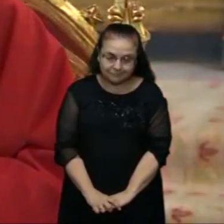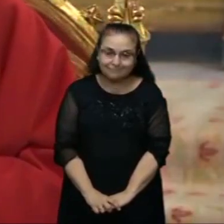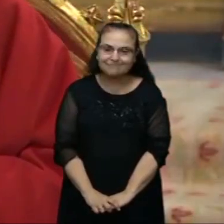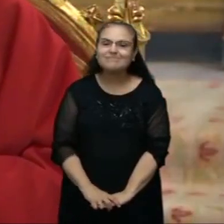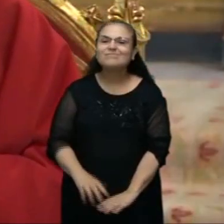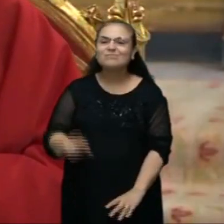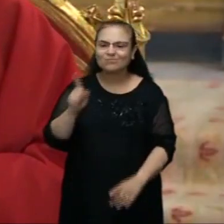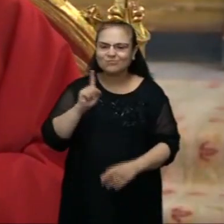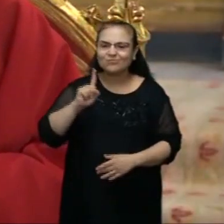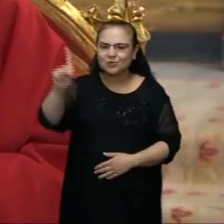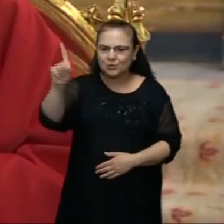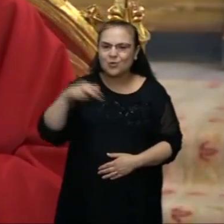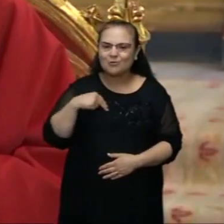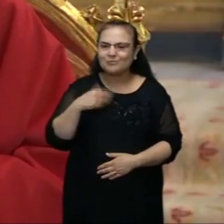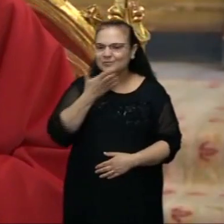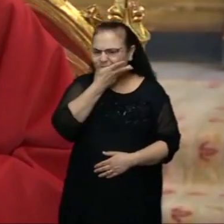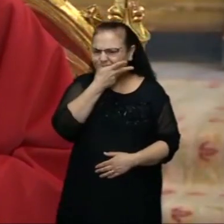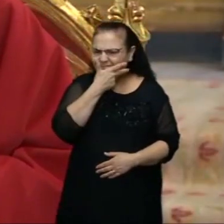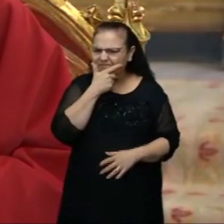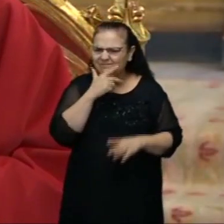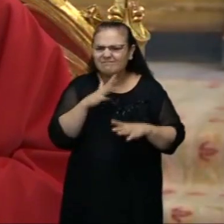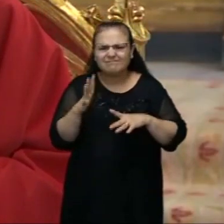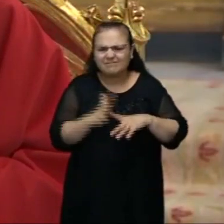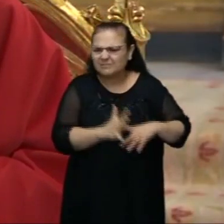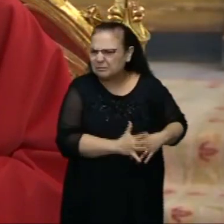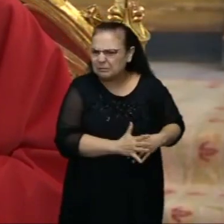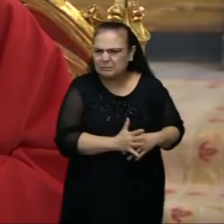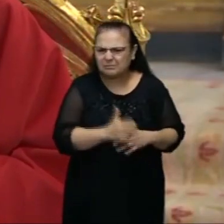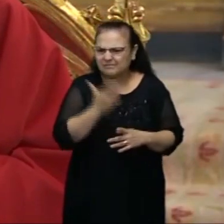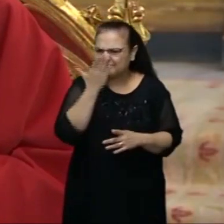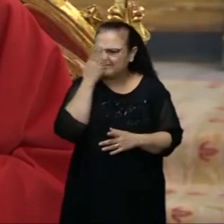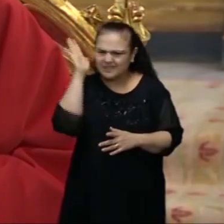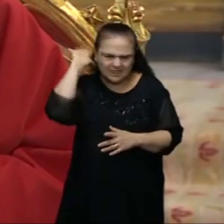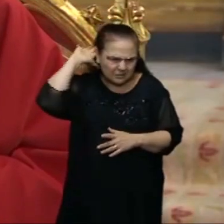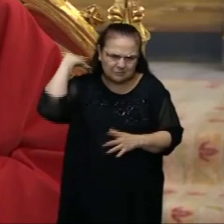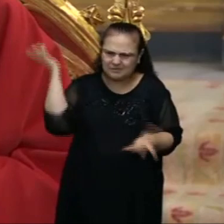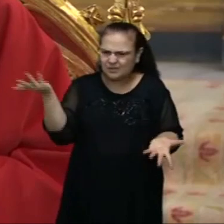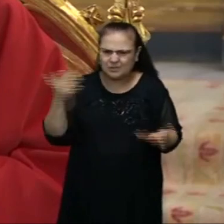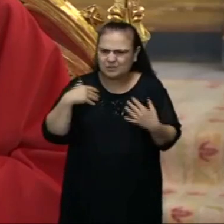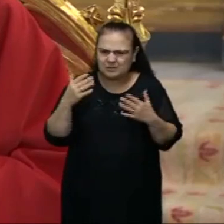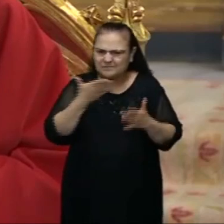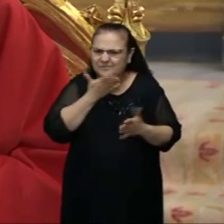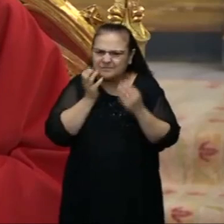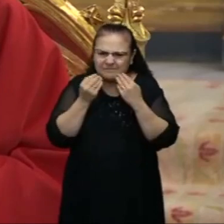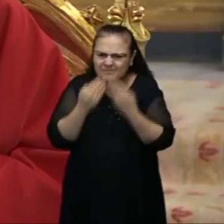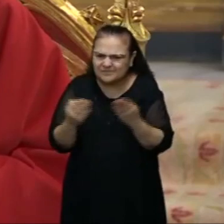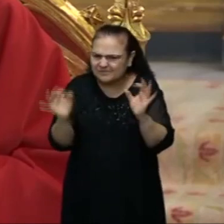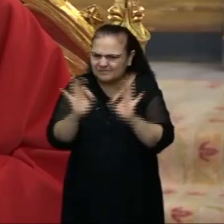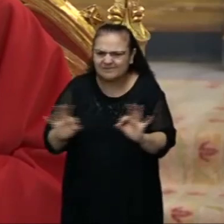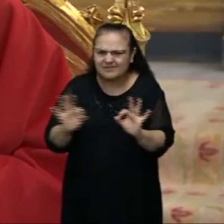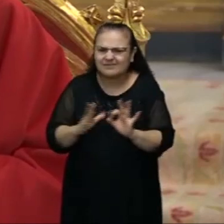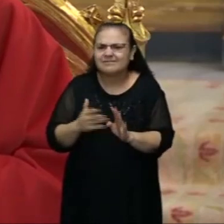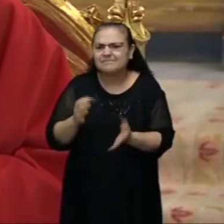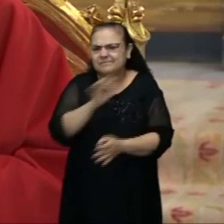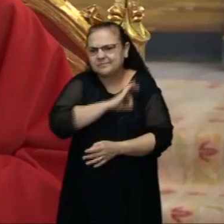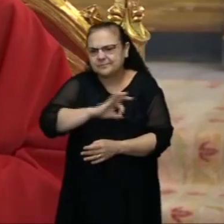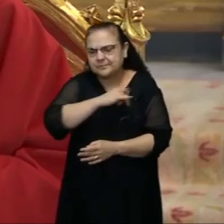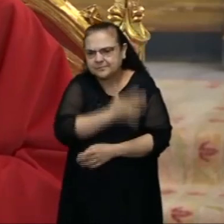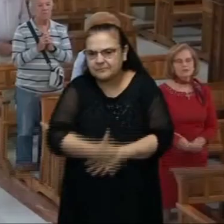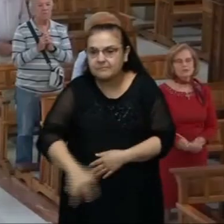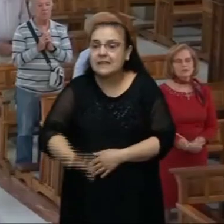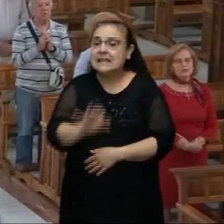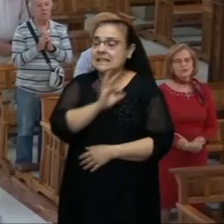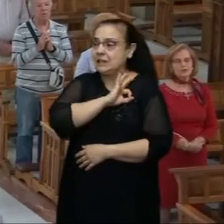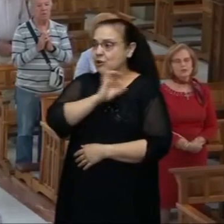Tú que has conocido el abandono, la traición y la ingratitud, Señor, ten